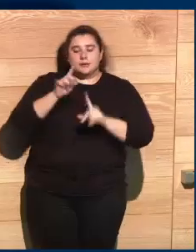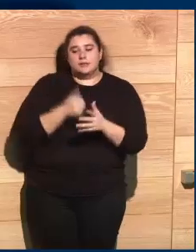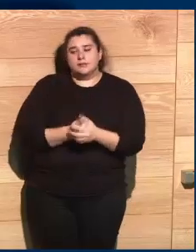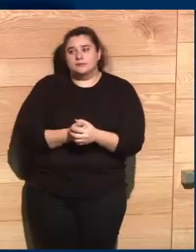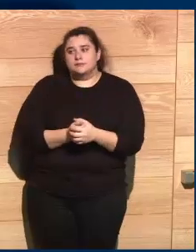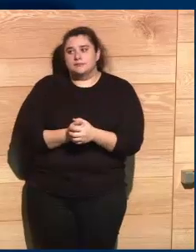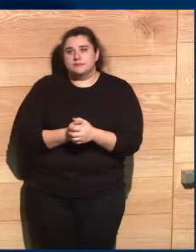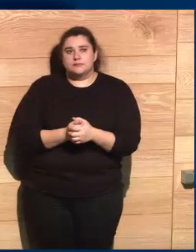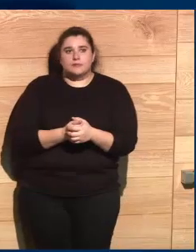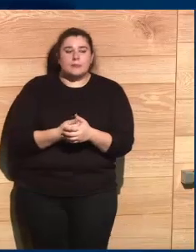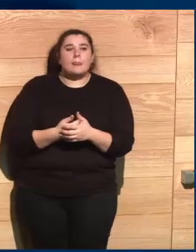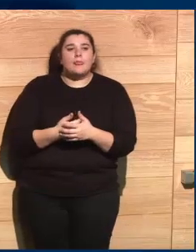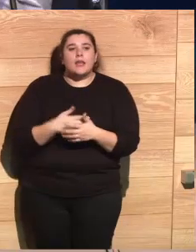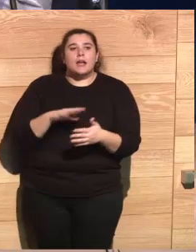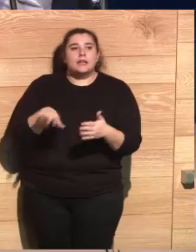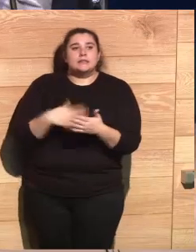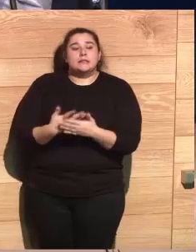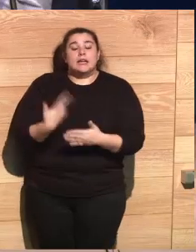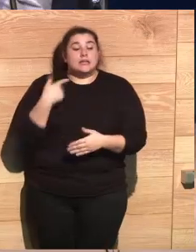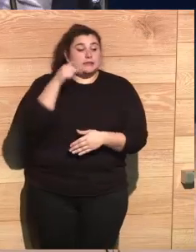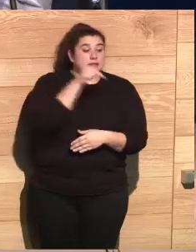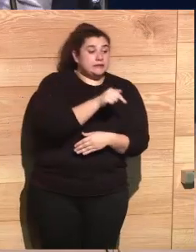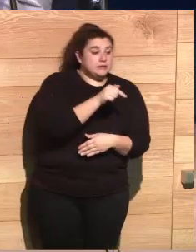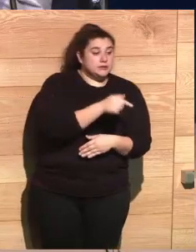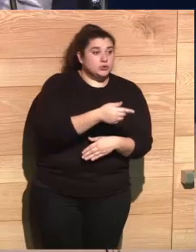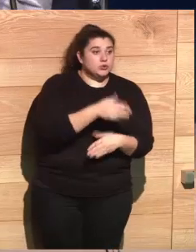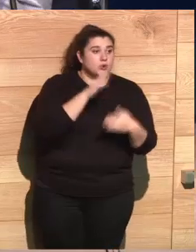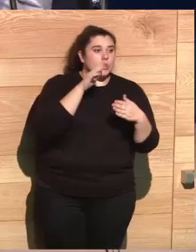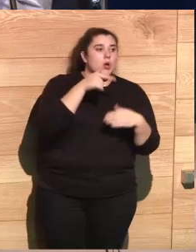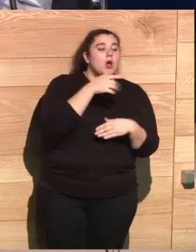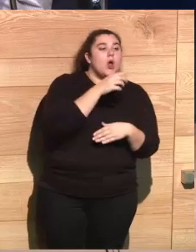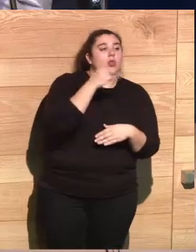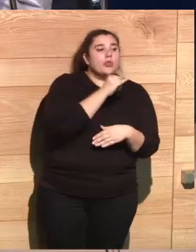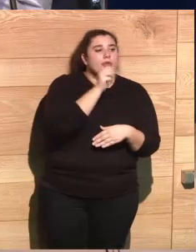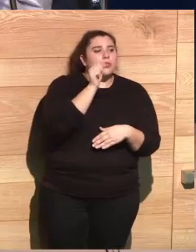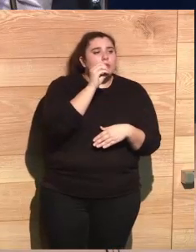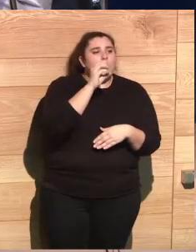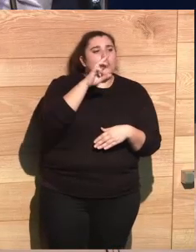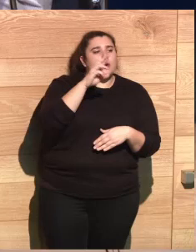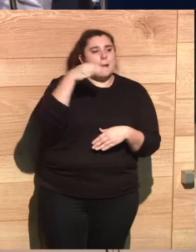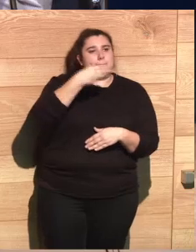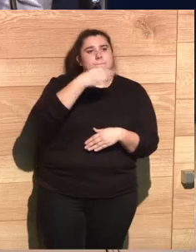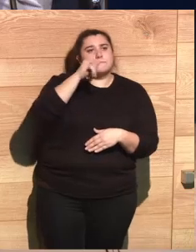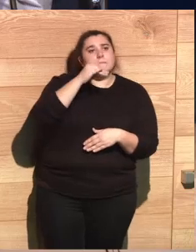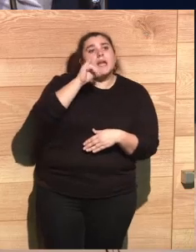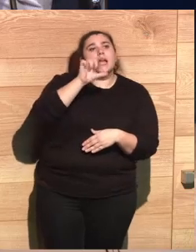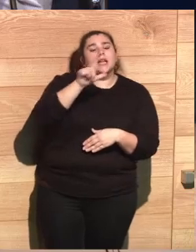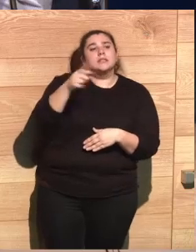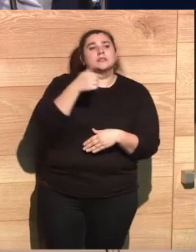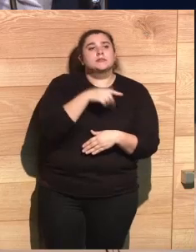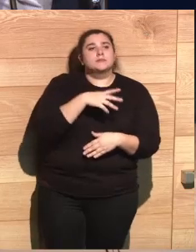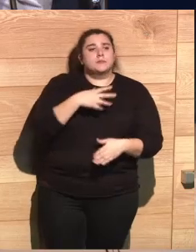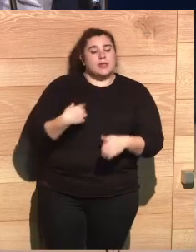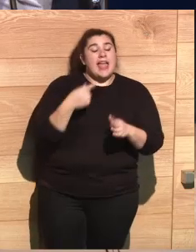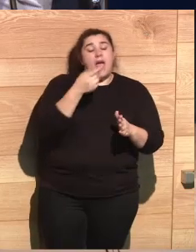hasta cierto punto tienes razón. Farmville era una máquina diseñada para extraer cuantos más datos posibles de los